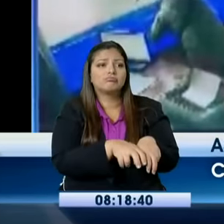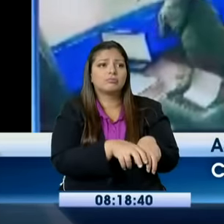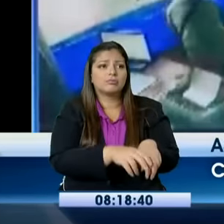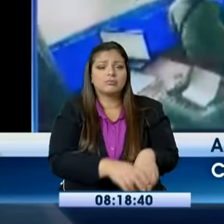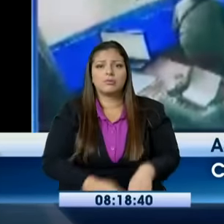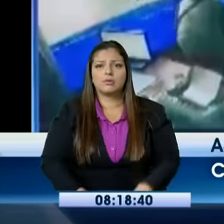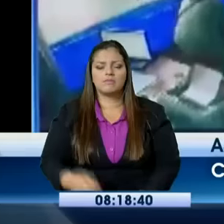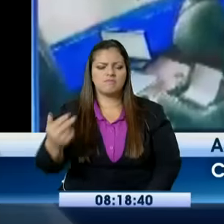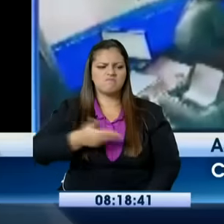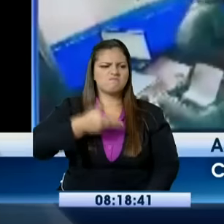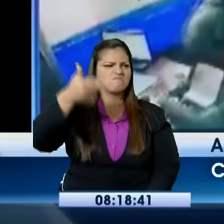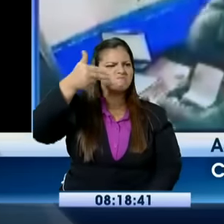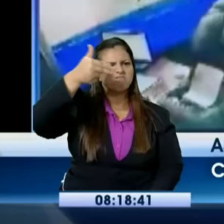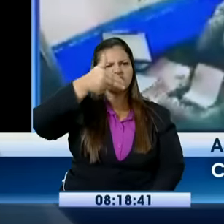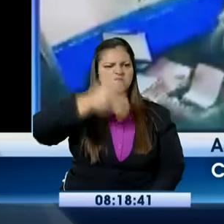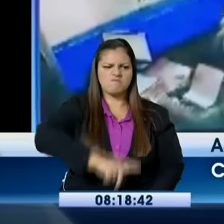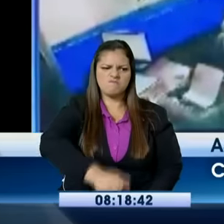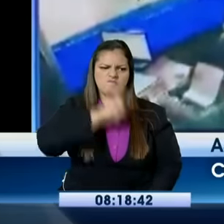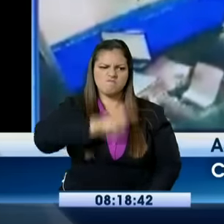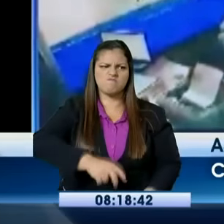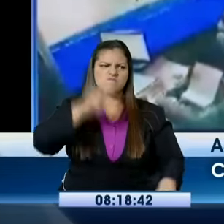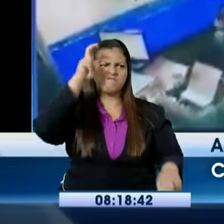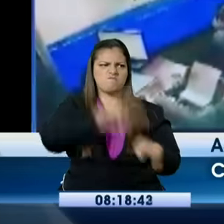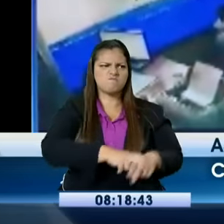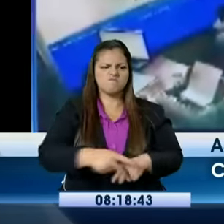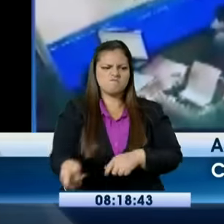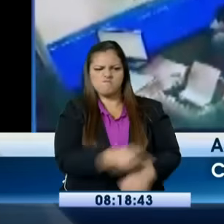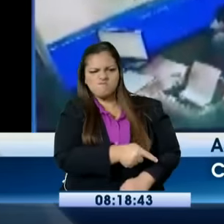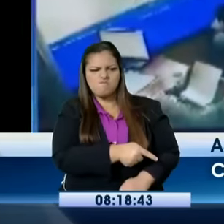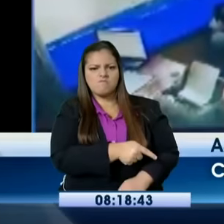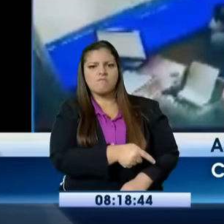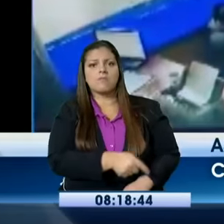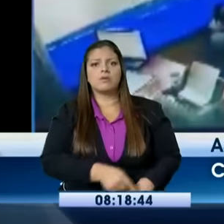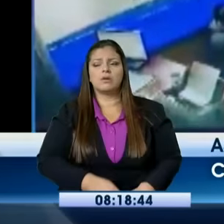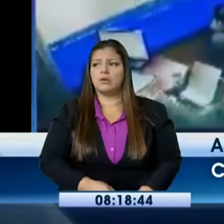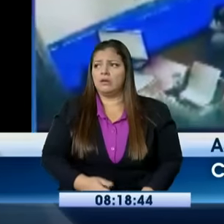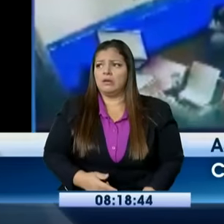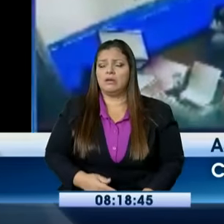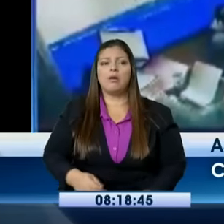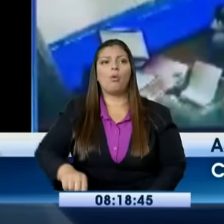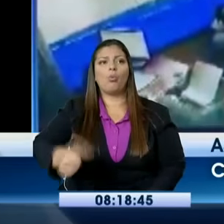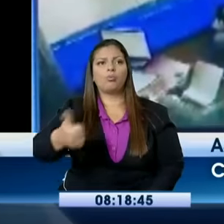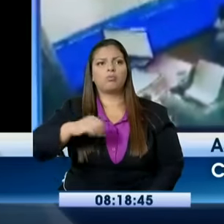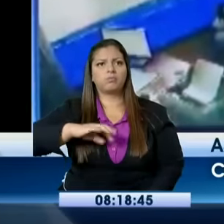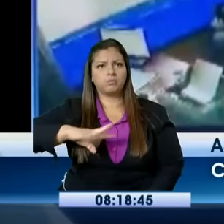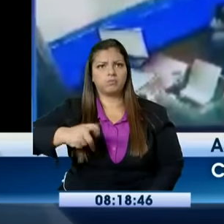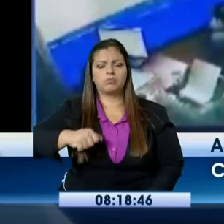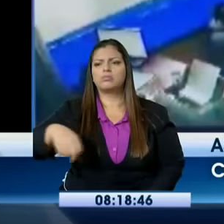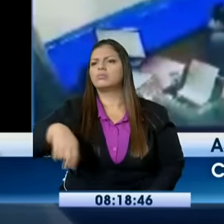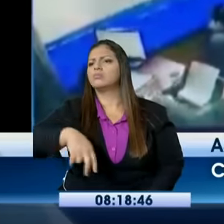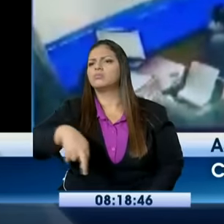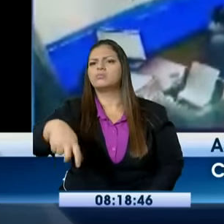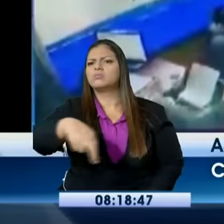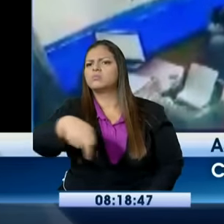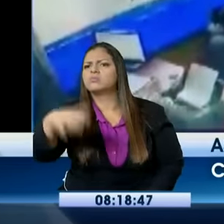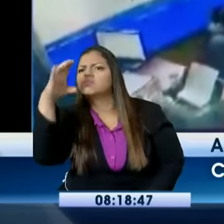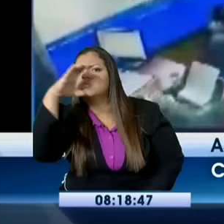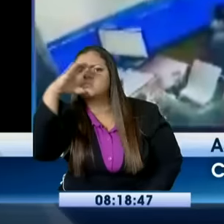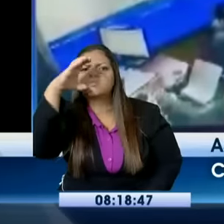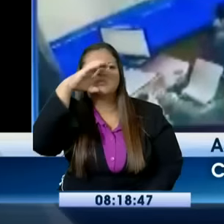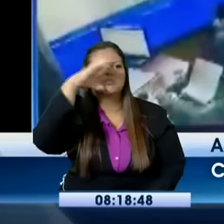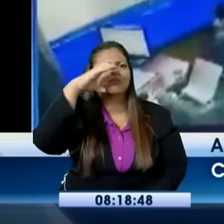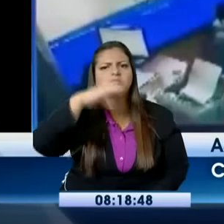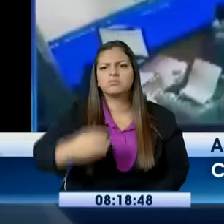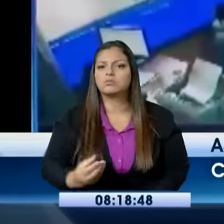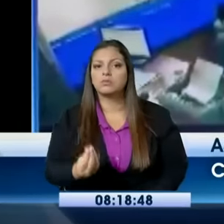hija. Son obligados a ponerse en una esquina de un sofá mientras los otros se dirigen a las cajas en busca del dinero. Los